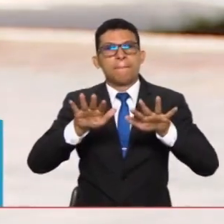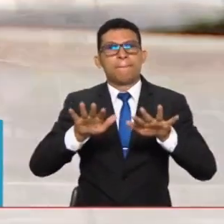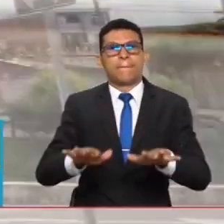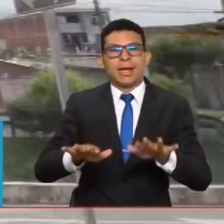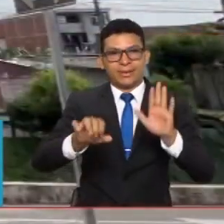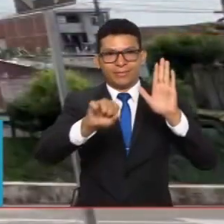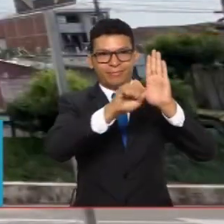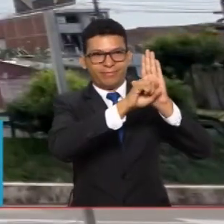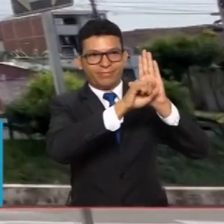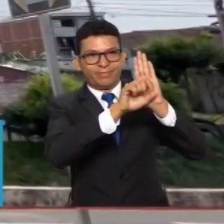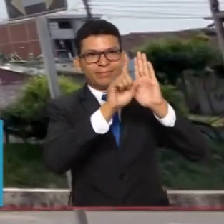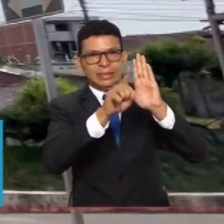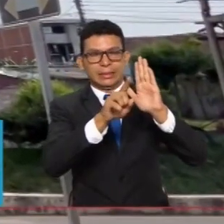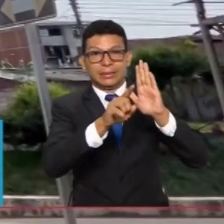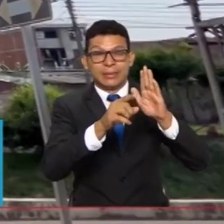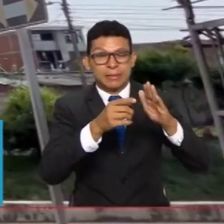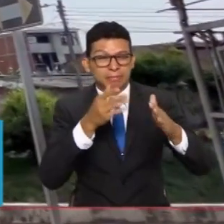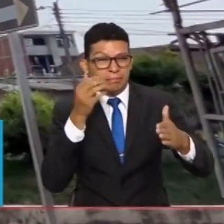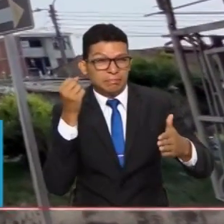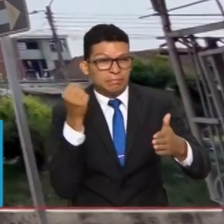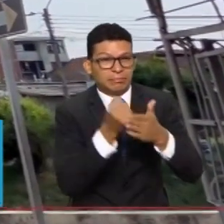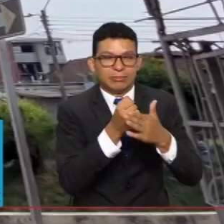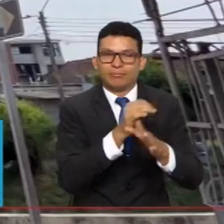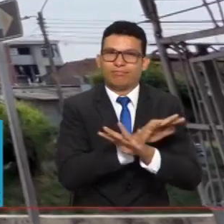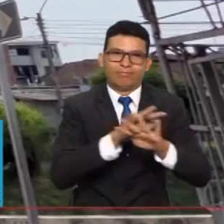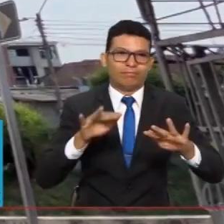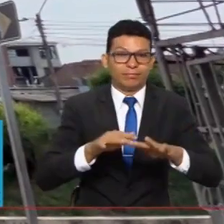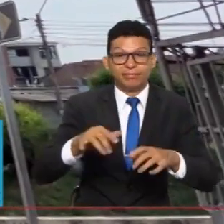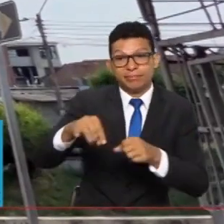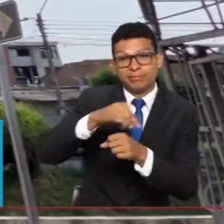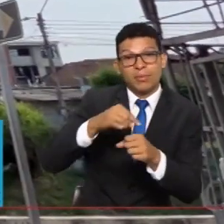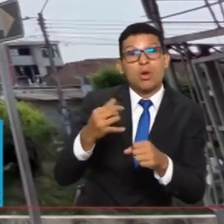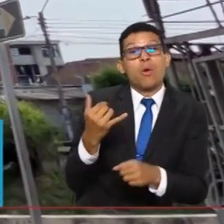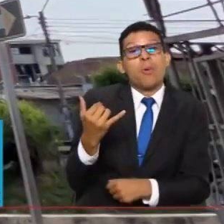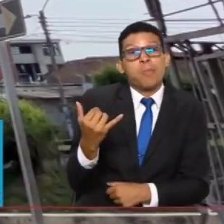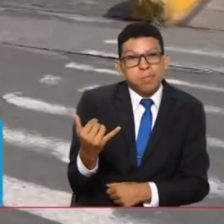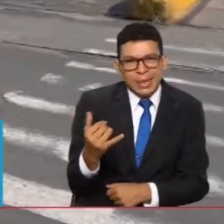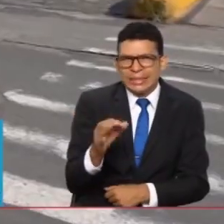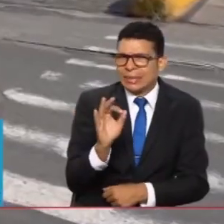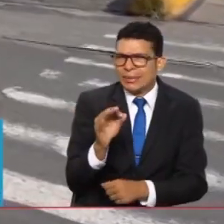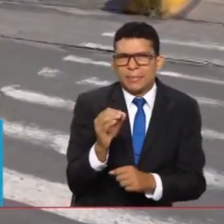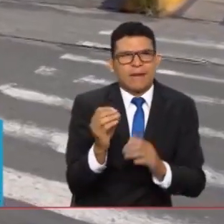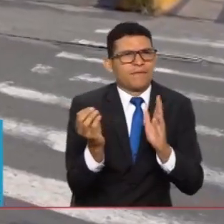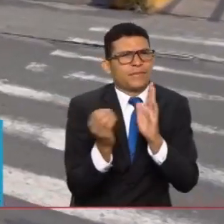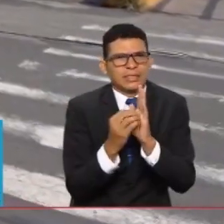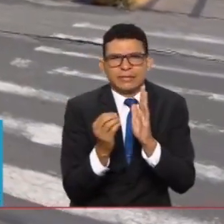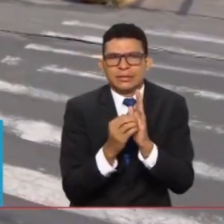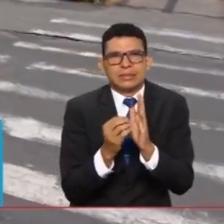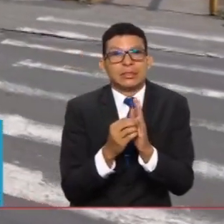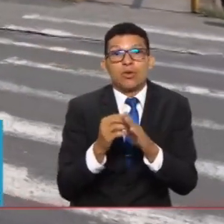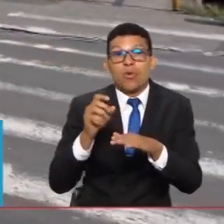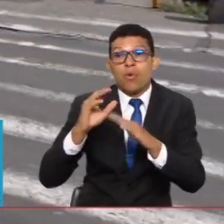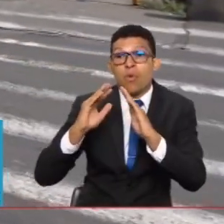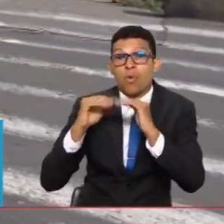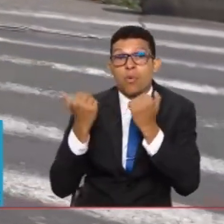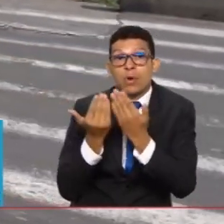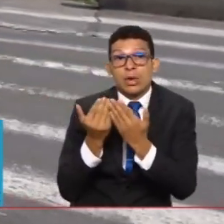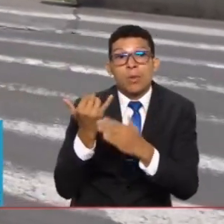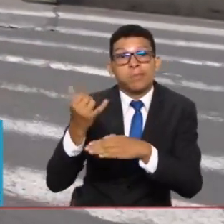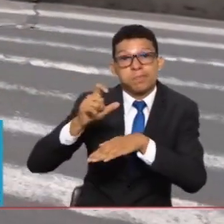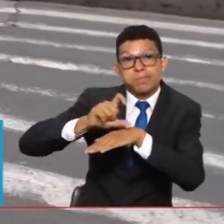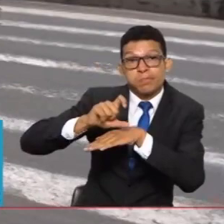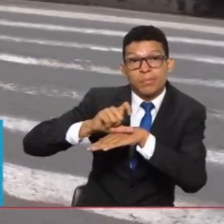evitar accidentes de tránsito. Y es que en la zona, advierten, hay múltiples instituciones educativas y son principalmente